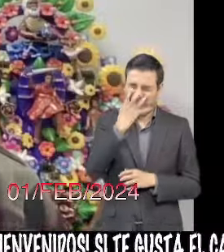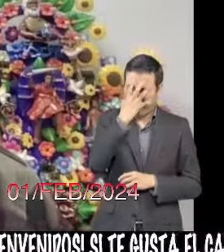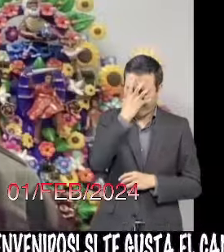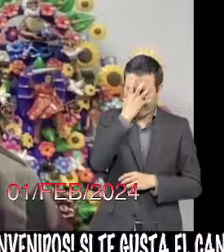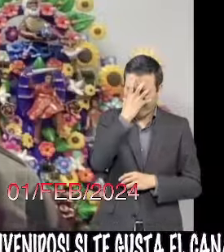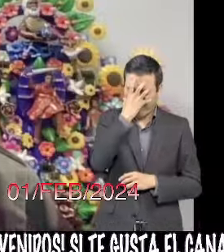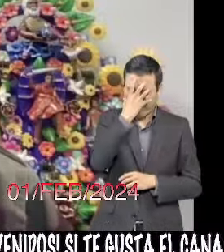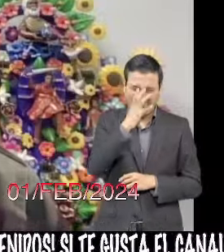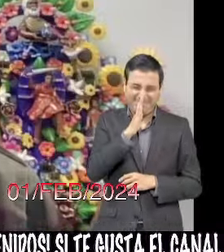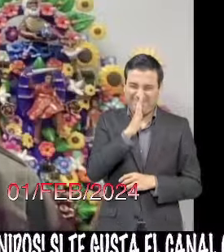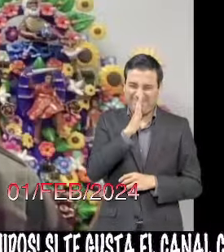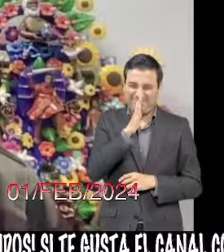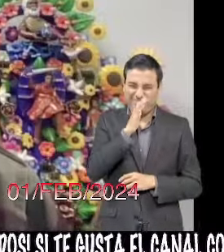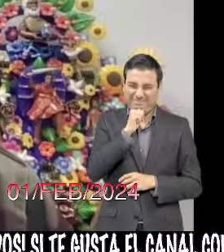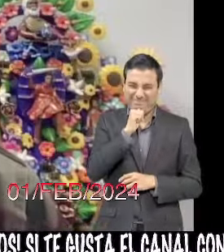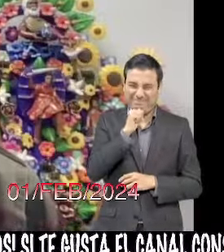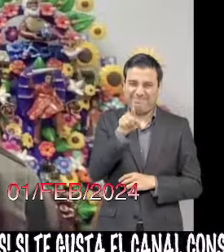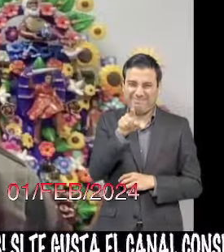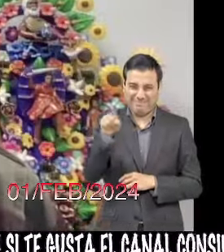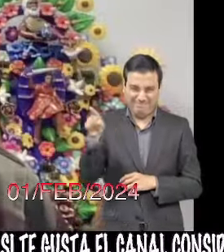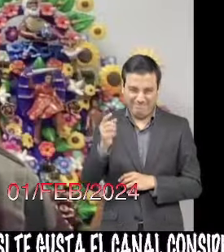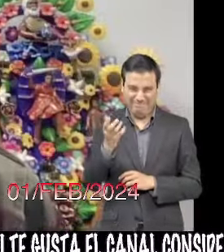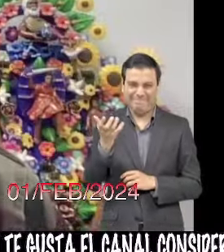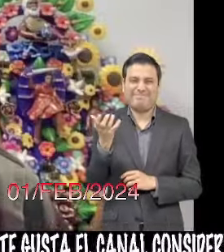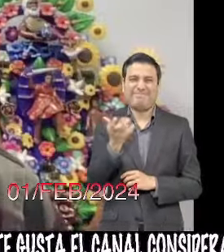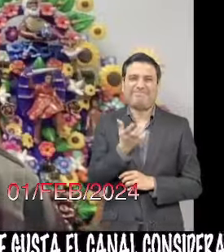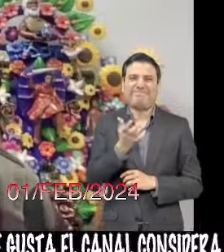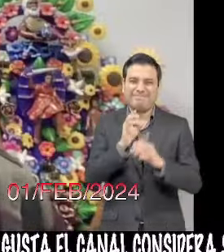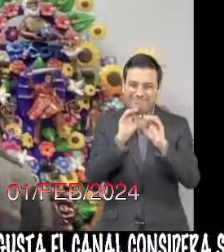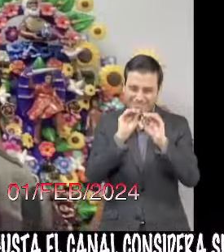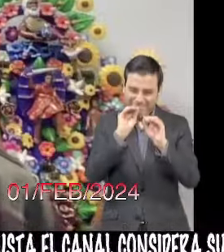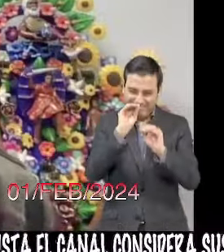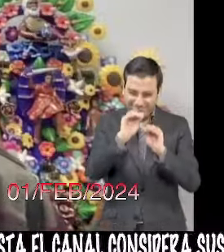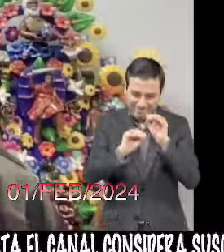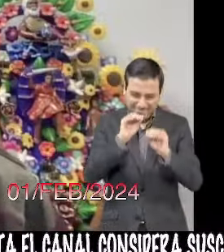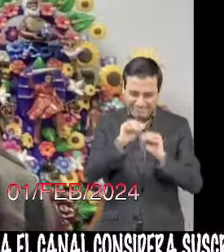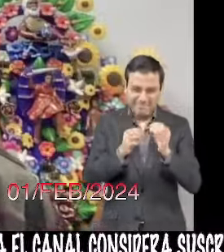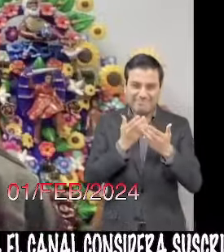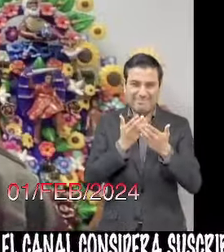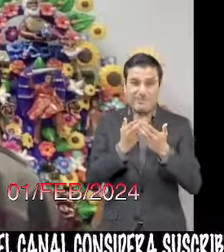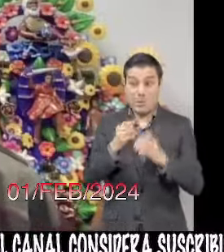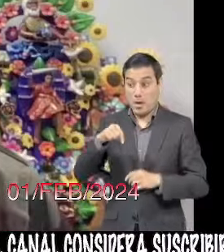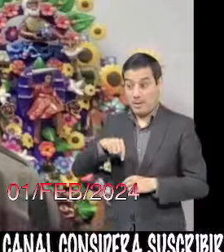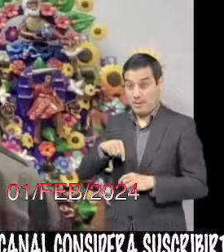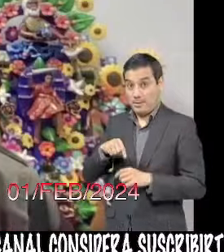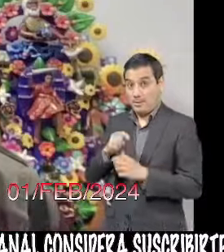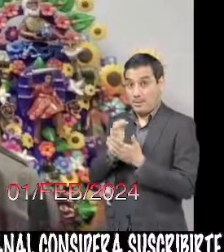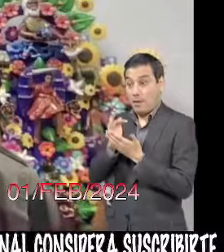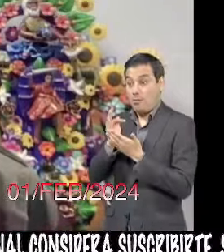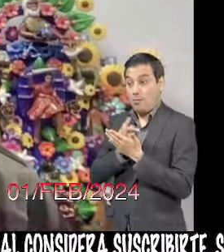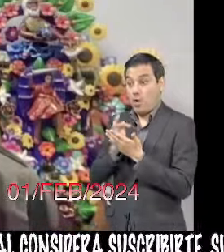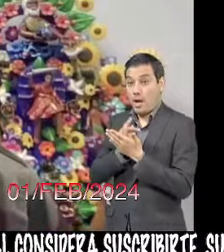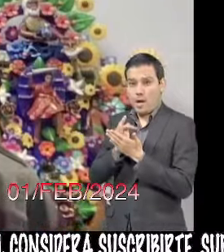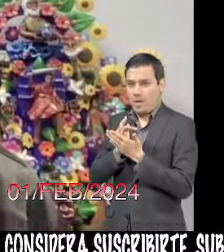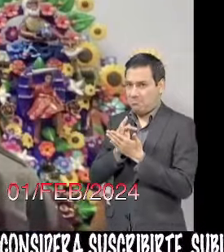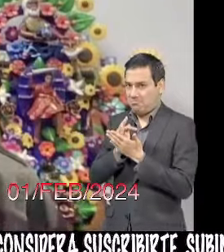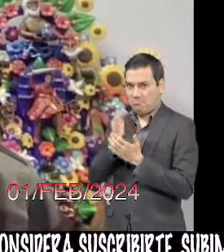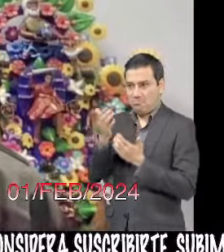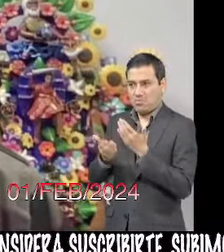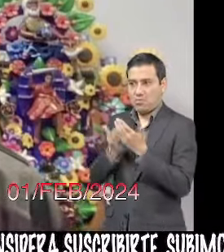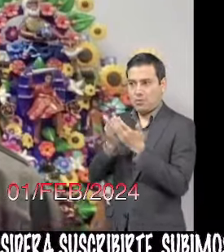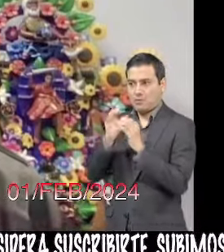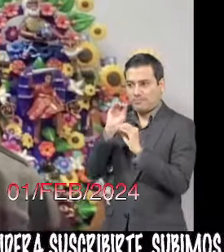para establecer la plataforma política de la oposición. Y aquí no, aquí fueron las y los compañeros, la gente